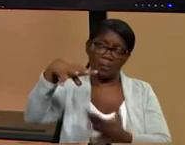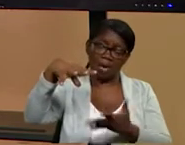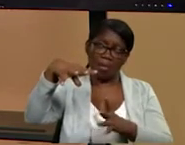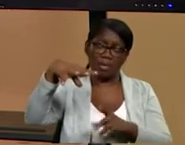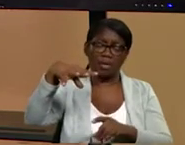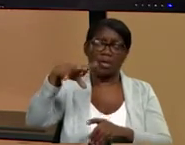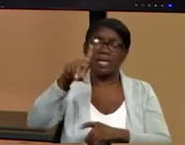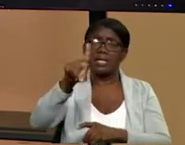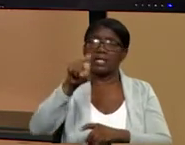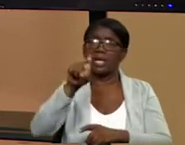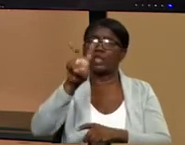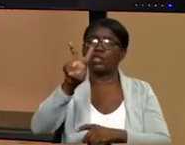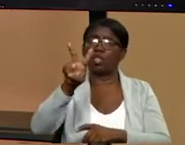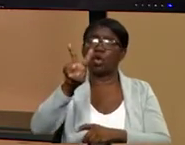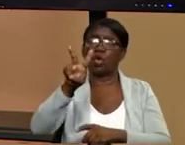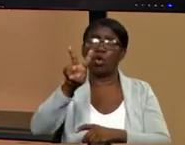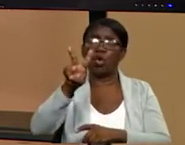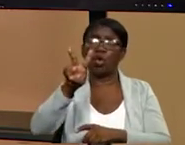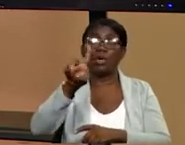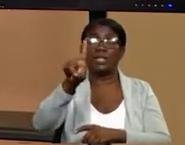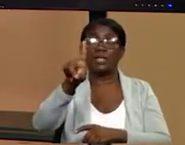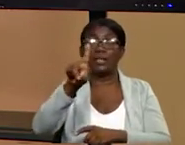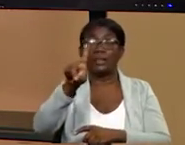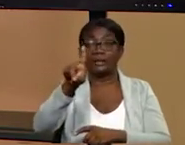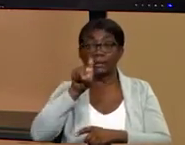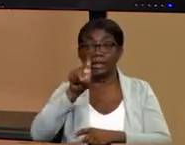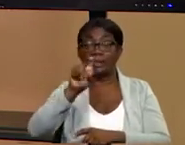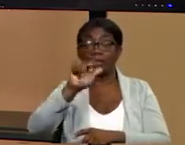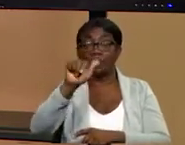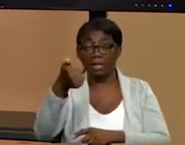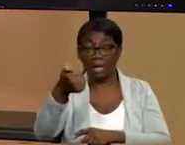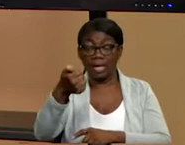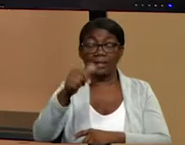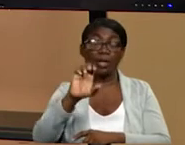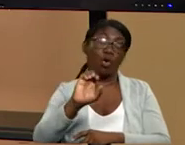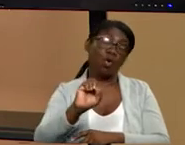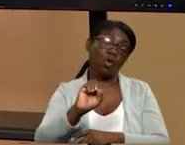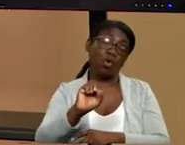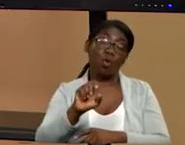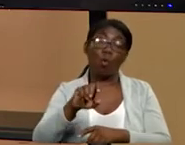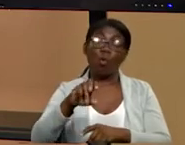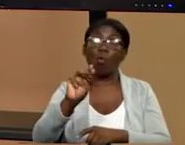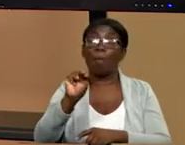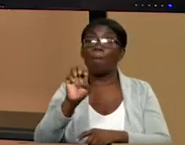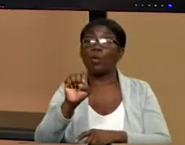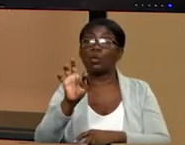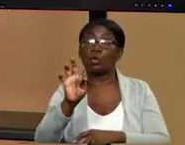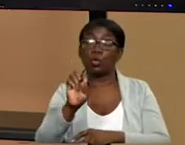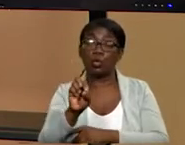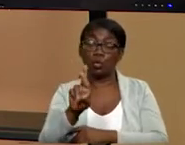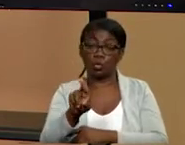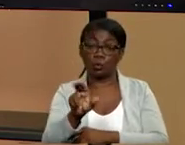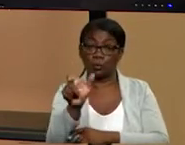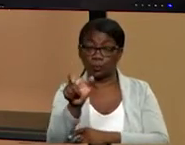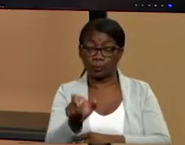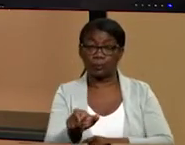o un motor de 110, ¿ok? Controlarlo con DC, corriente directa, con una energización